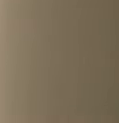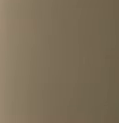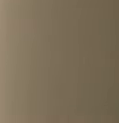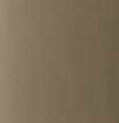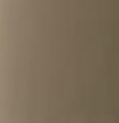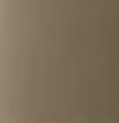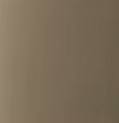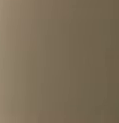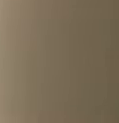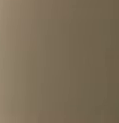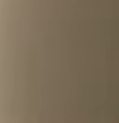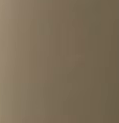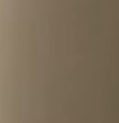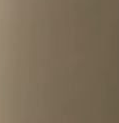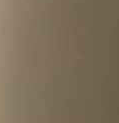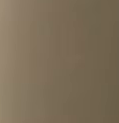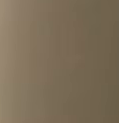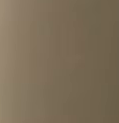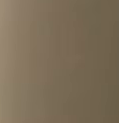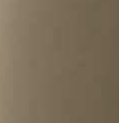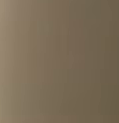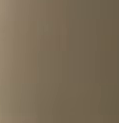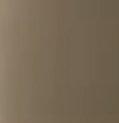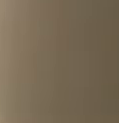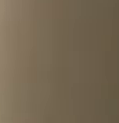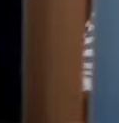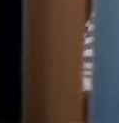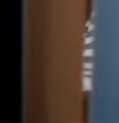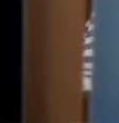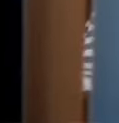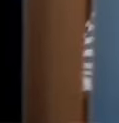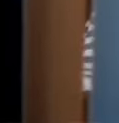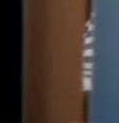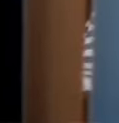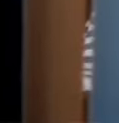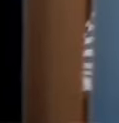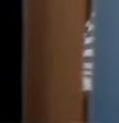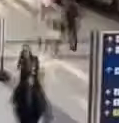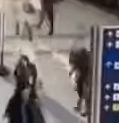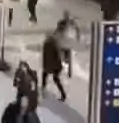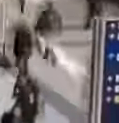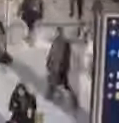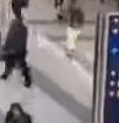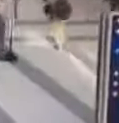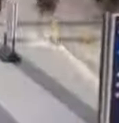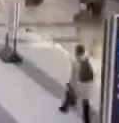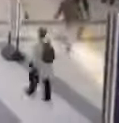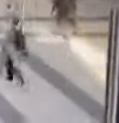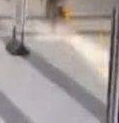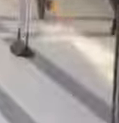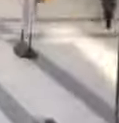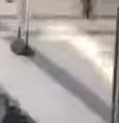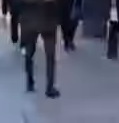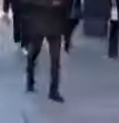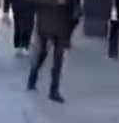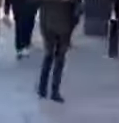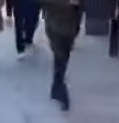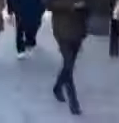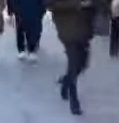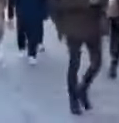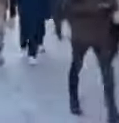Evitar el saludo con la mano o contacto físico. Evitar tocarse la cara. Evitar asistir a lugares